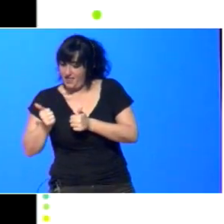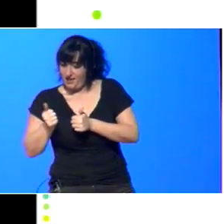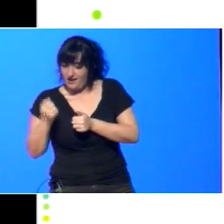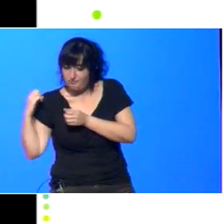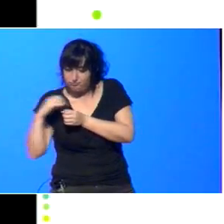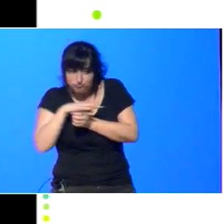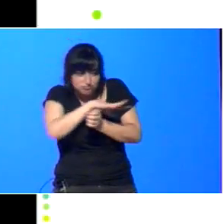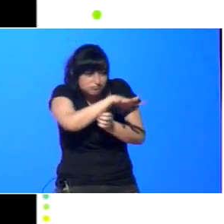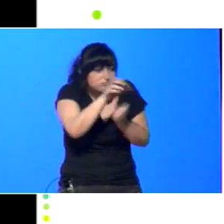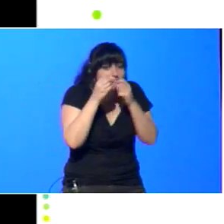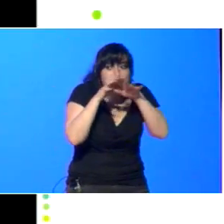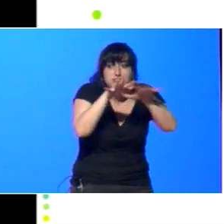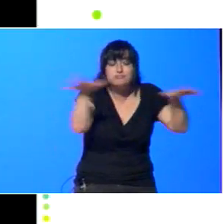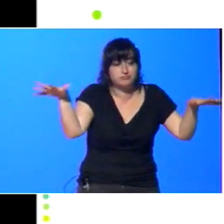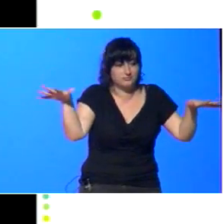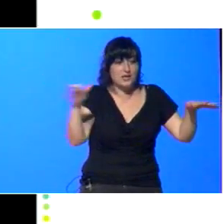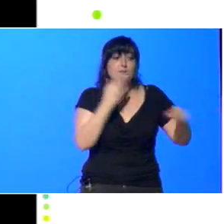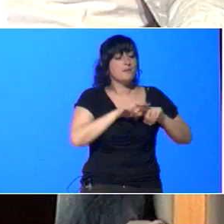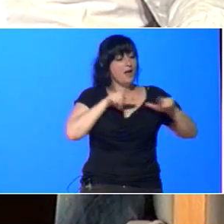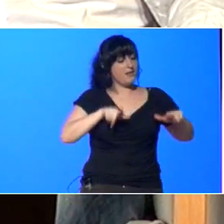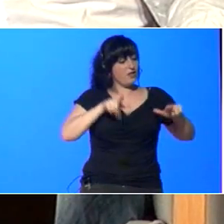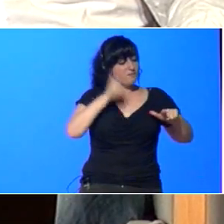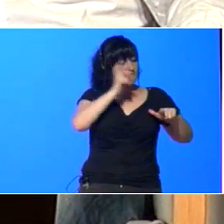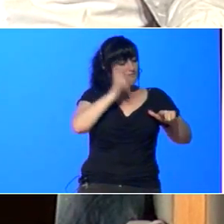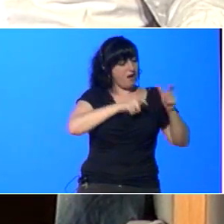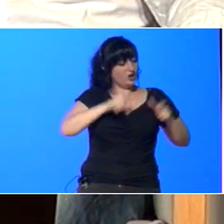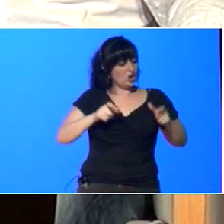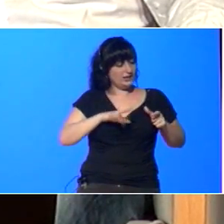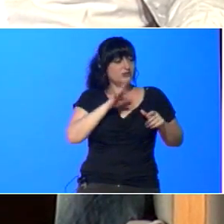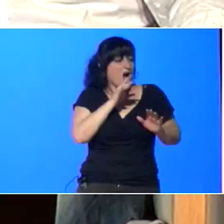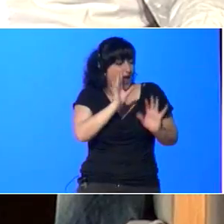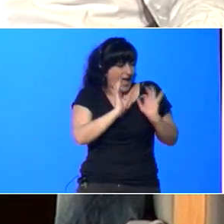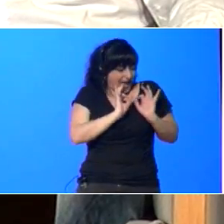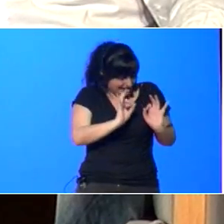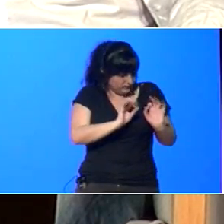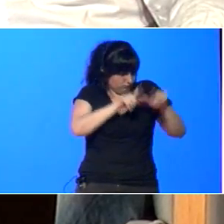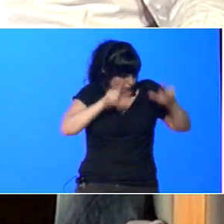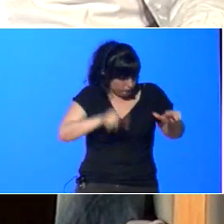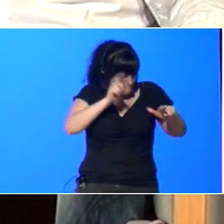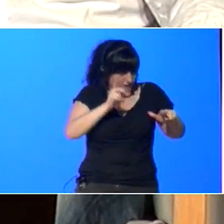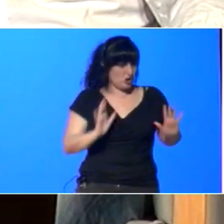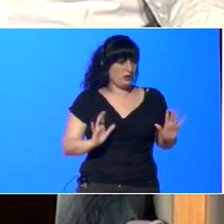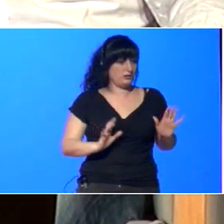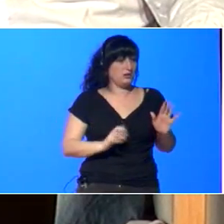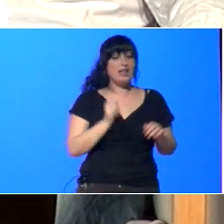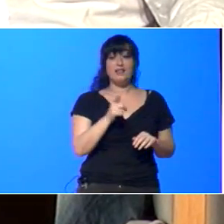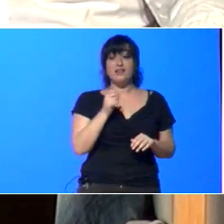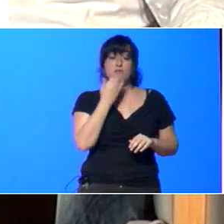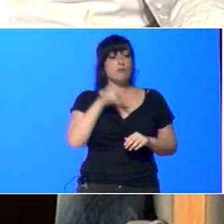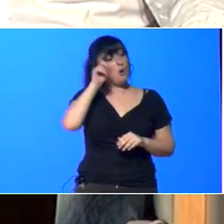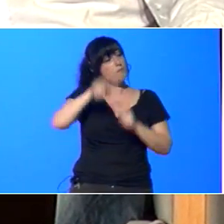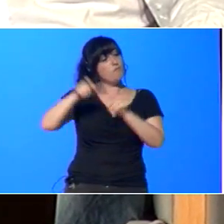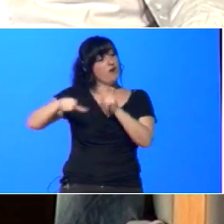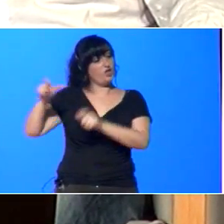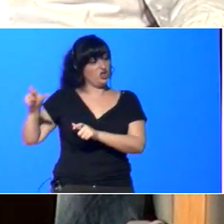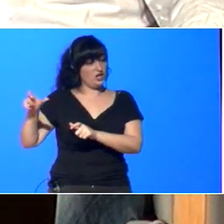es el claustro de profesores, pero es que lo son todos, no son los de educación especial, por otro lado. Yo he oído a muchos profesores de educación especial decir, es que nosotros